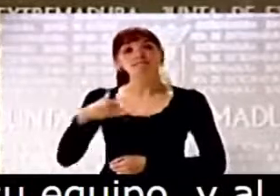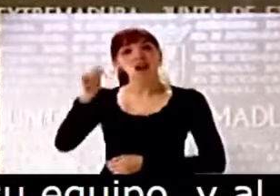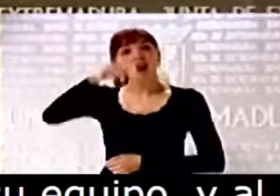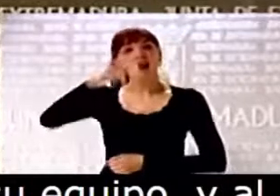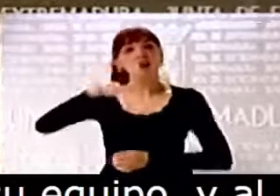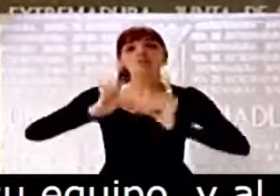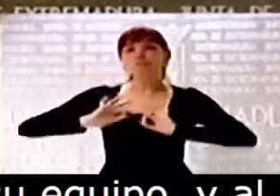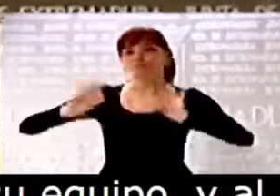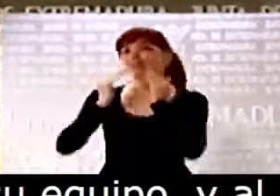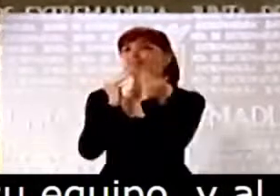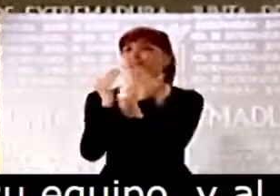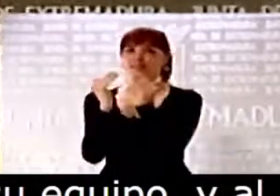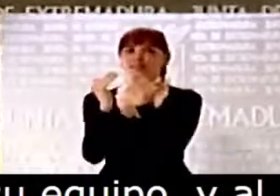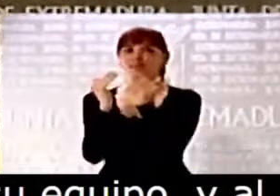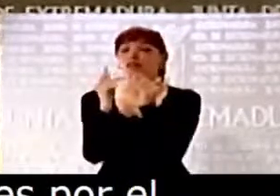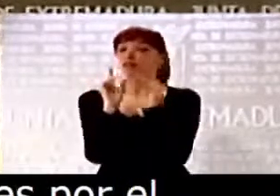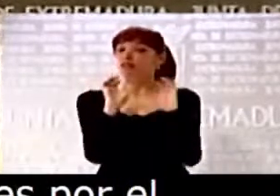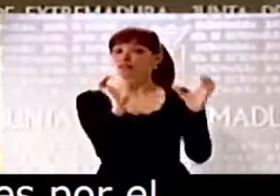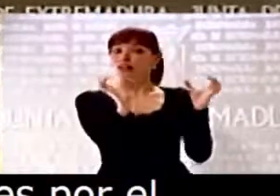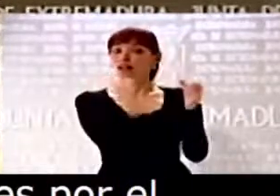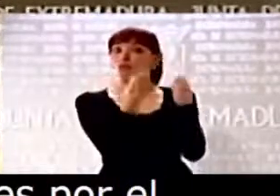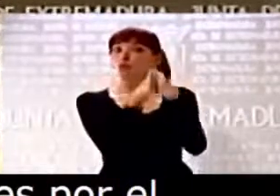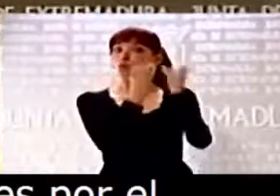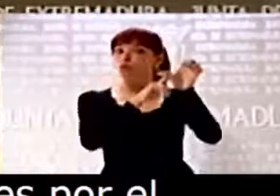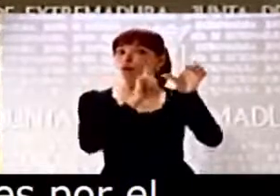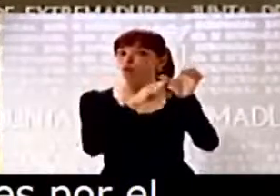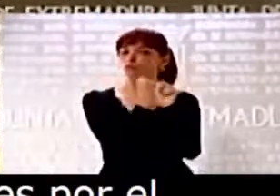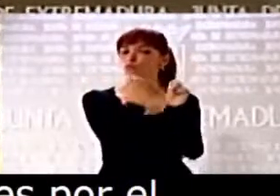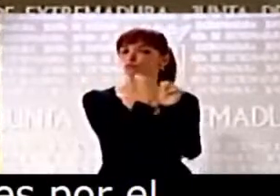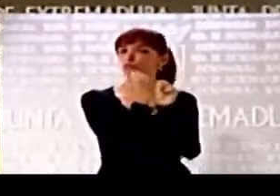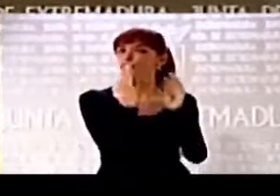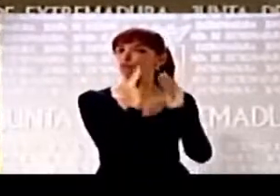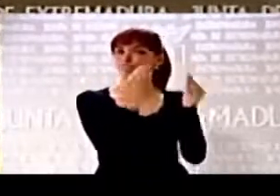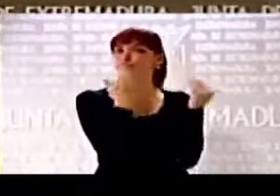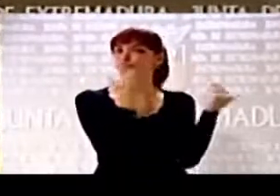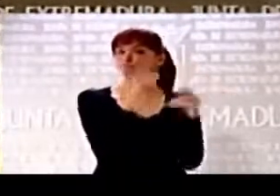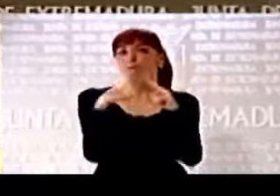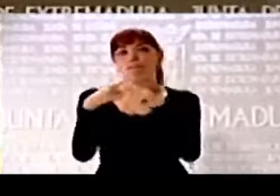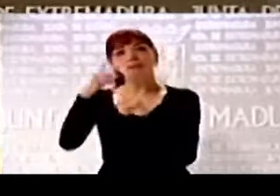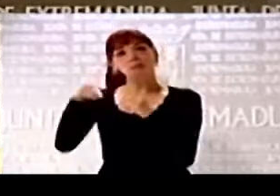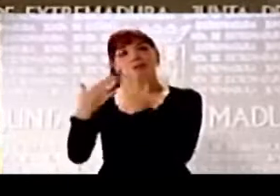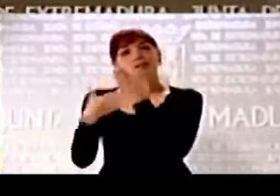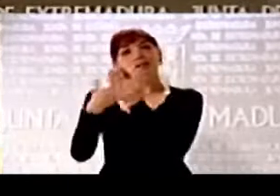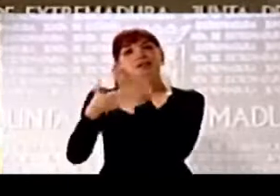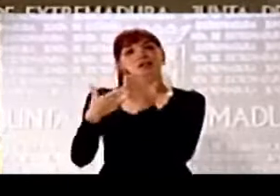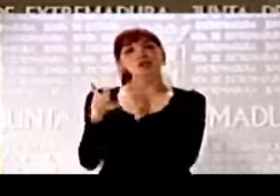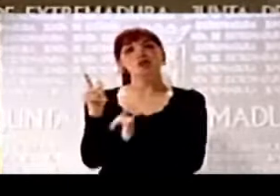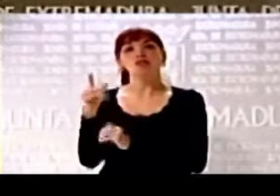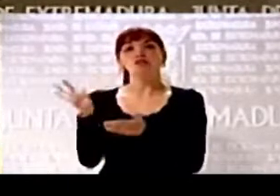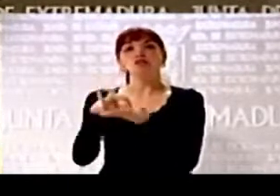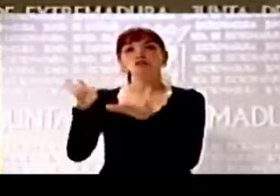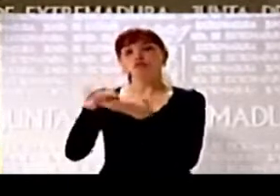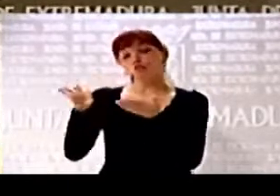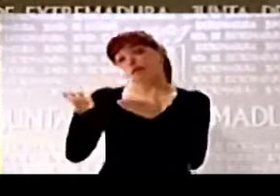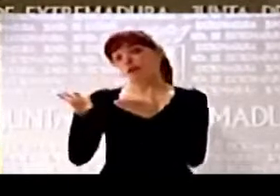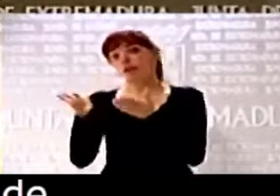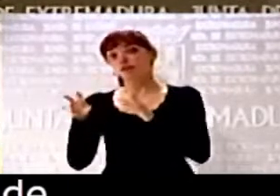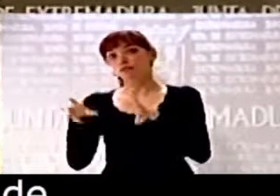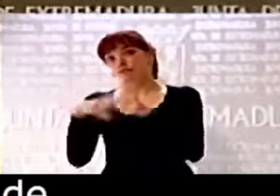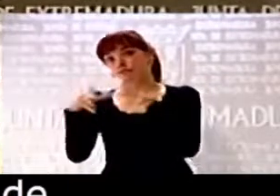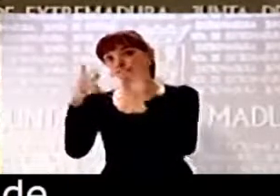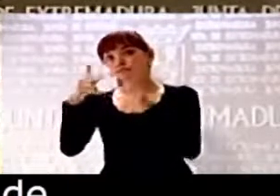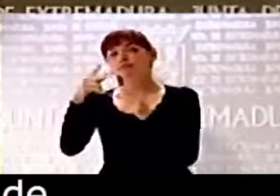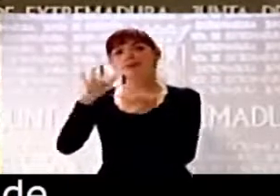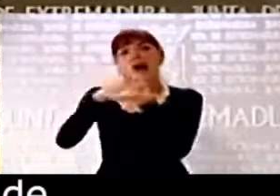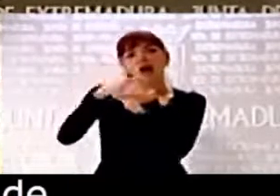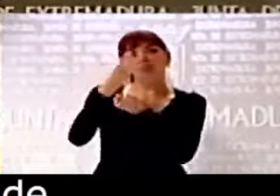especialmente el trabajo tanto del equipo de la Junta de Extremadura como del propio Ministerio de Derechos Sociales y Agenda 2030, porque